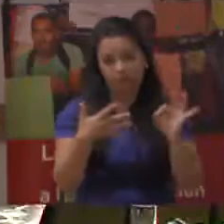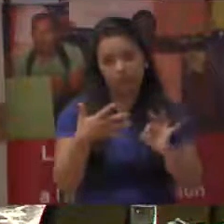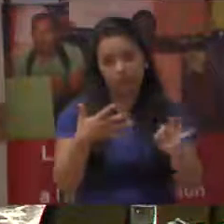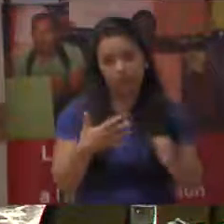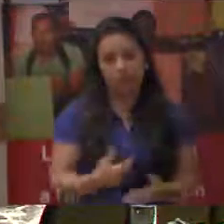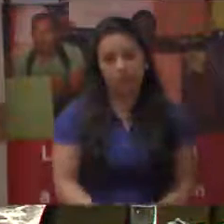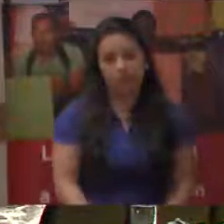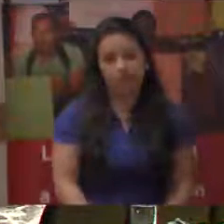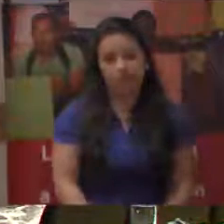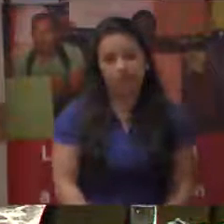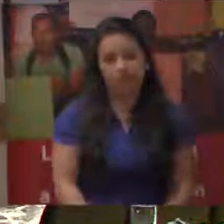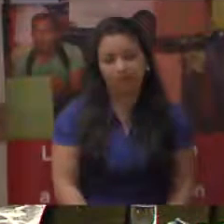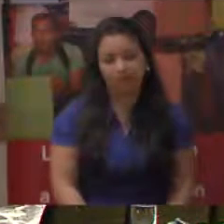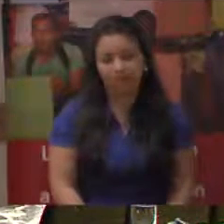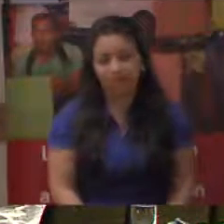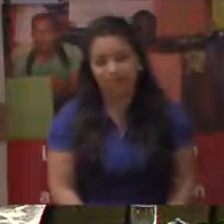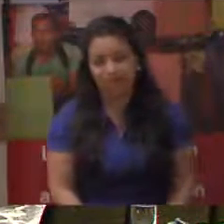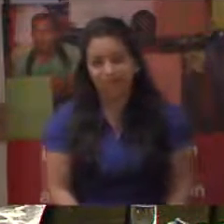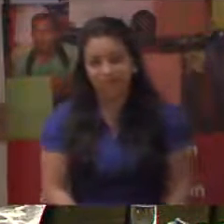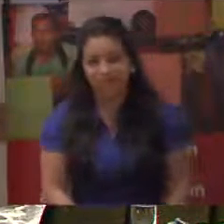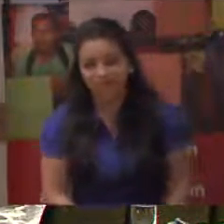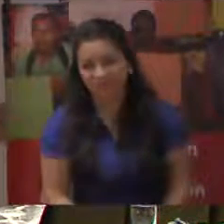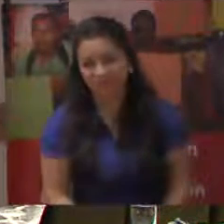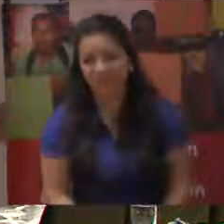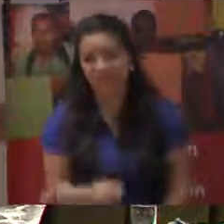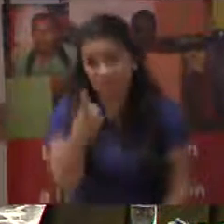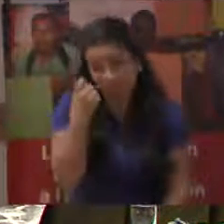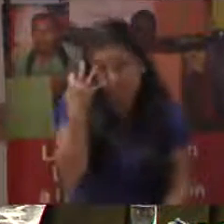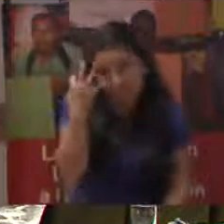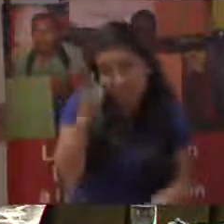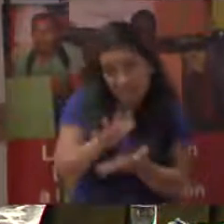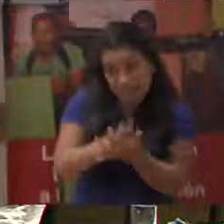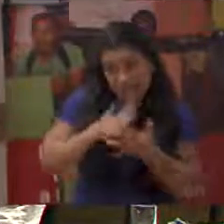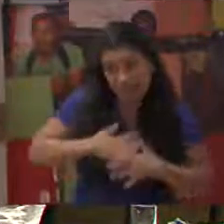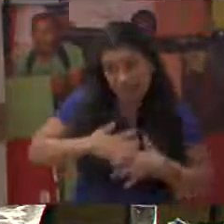3%. Otra más. Faltan tres, tranquilos.